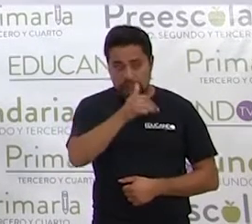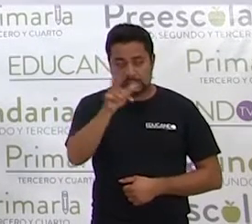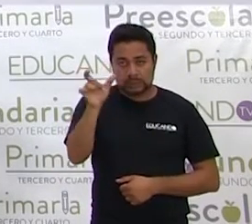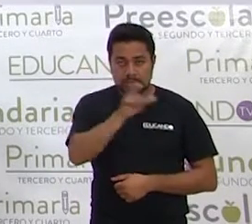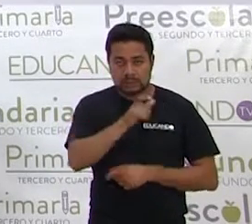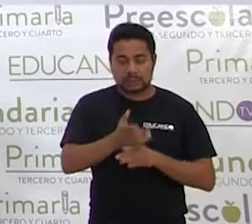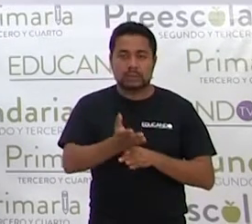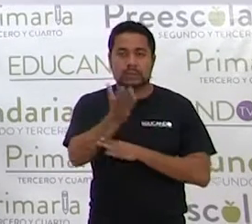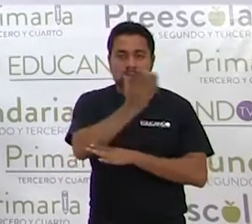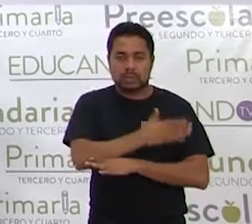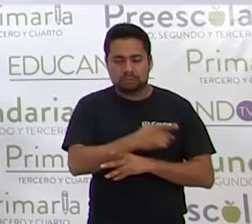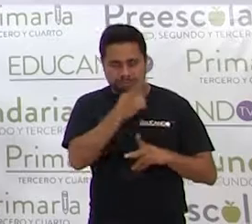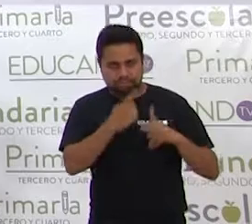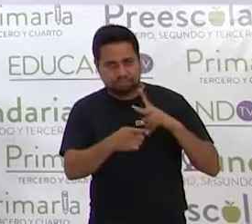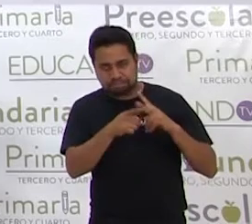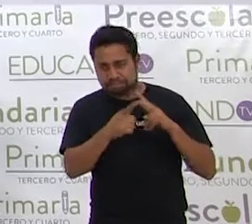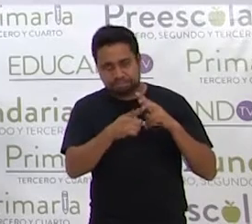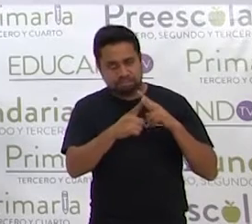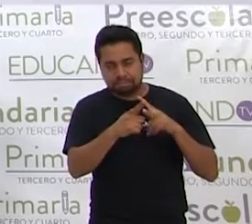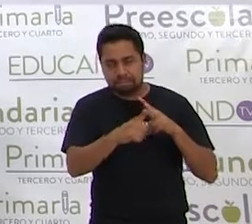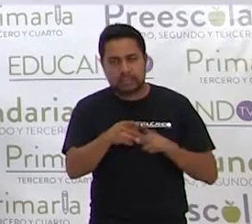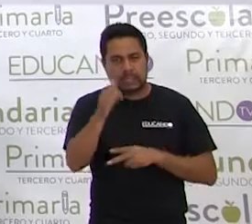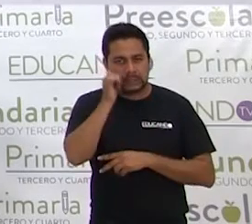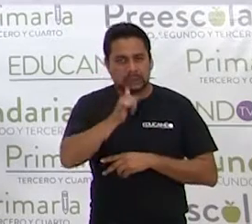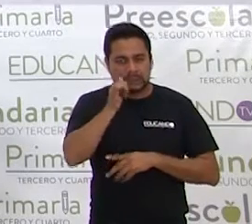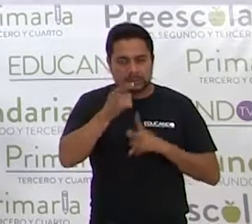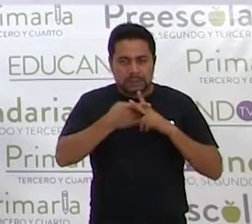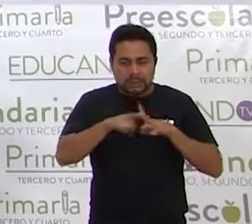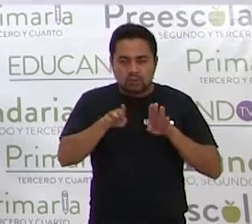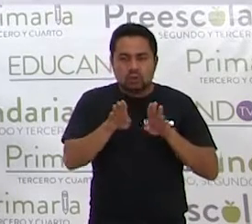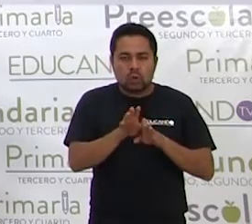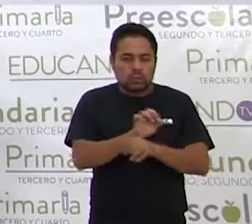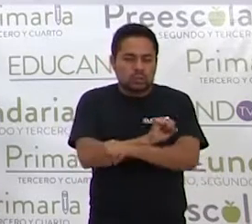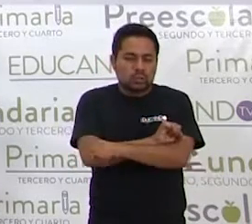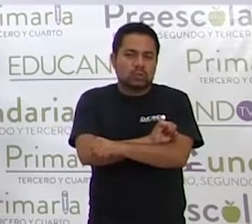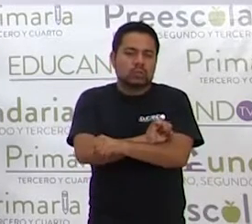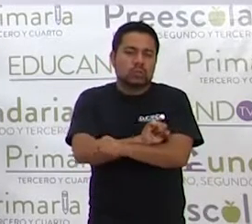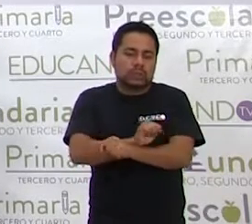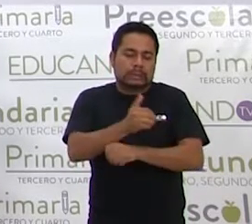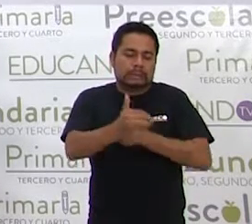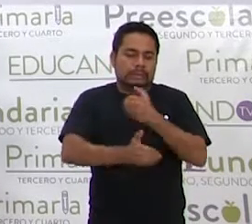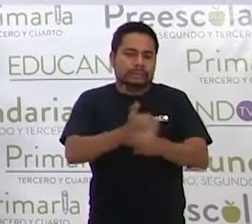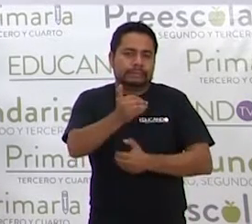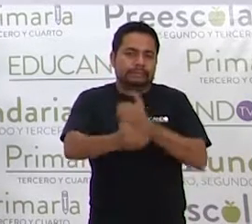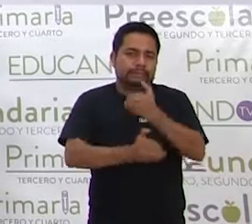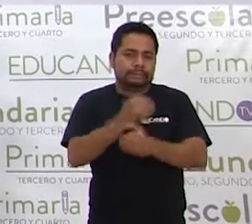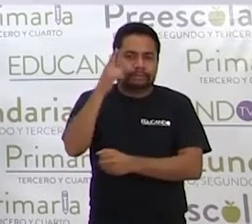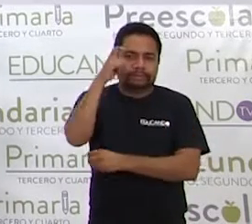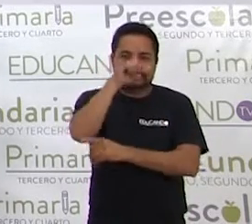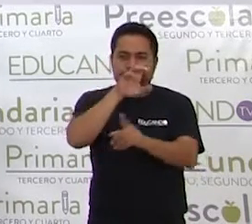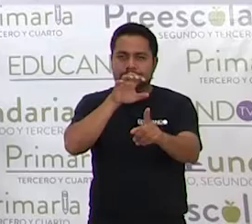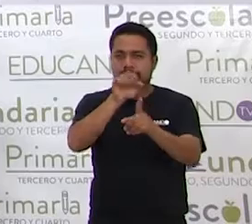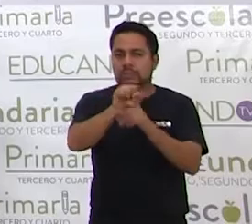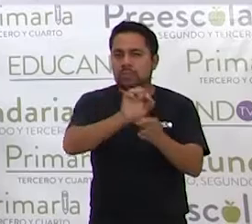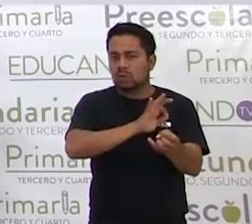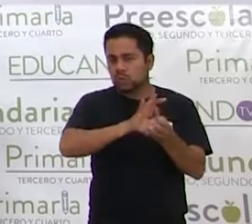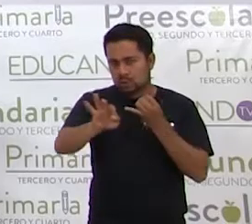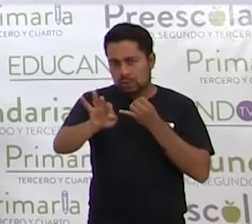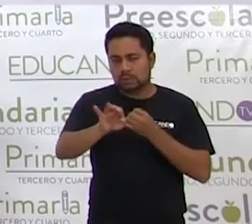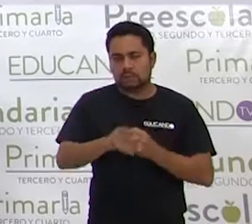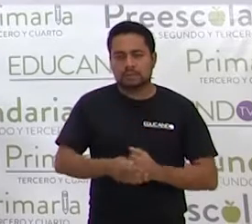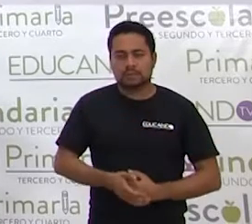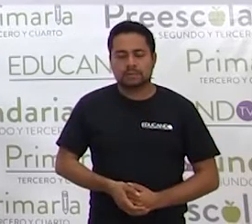trabajado con operaciones siempre partimos de lo más sencillo de lo más fácil a lo más complejo a lo más